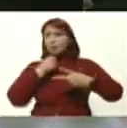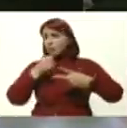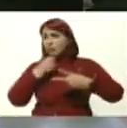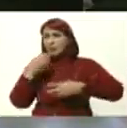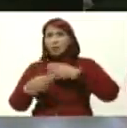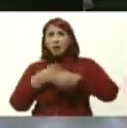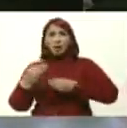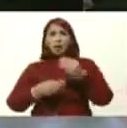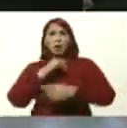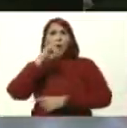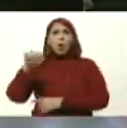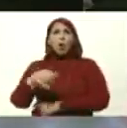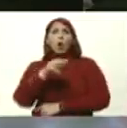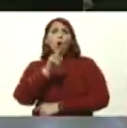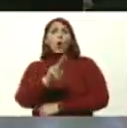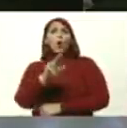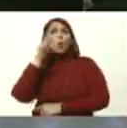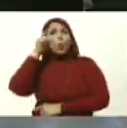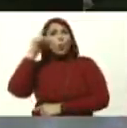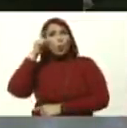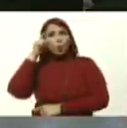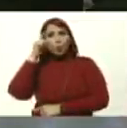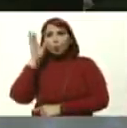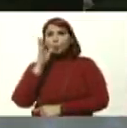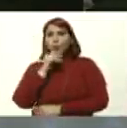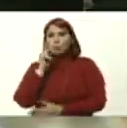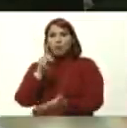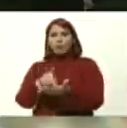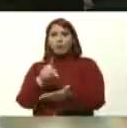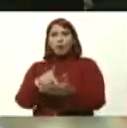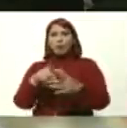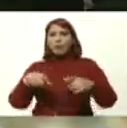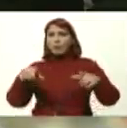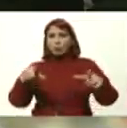hizo Julio Riobó, porque tú no estabas en el estudio ese día.